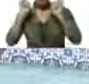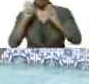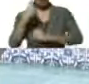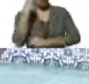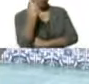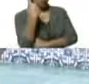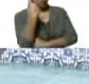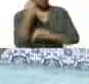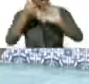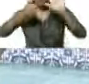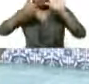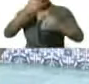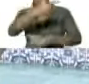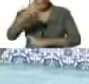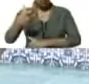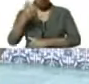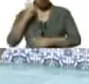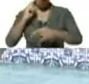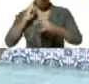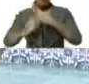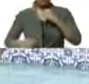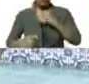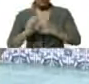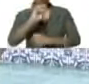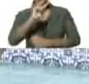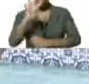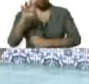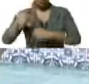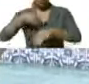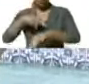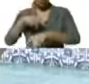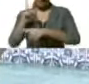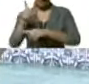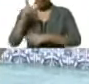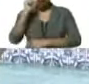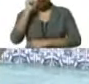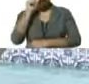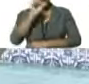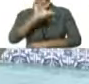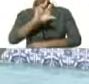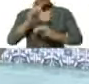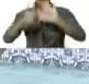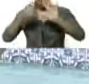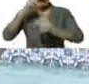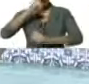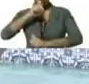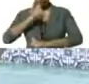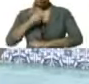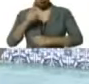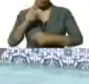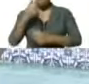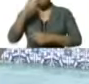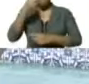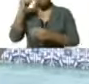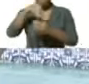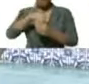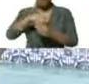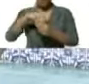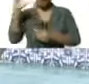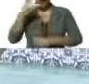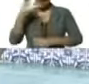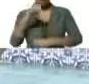de los 6 detectados en las últimas 24 horas es un masculino de 36 años, habitante de